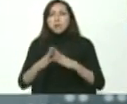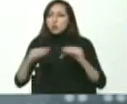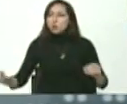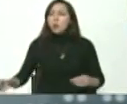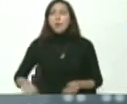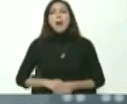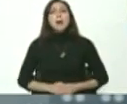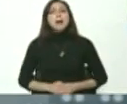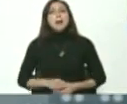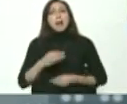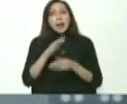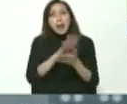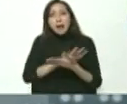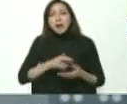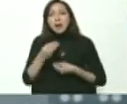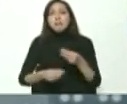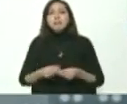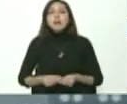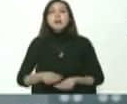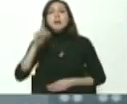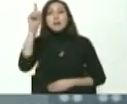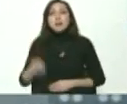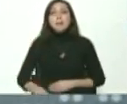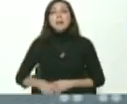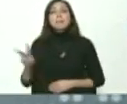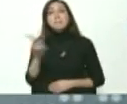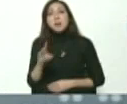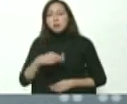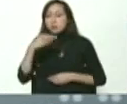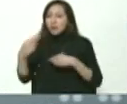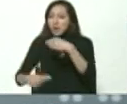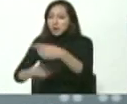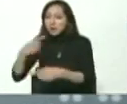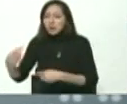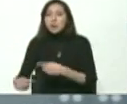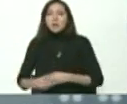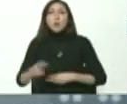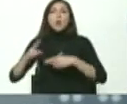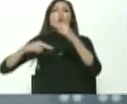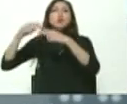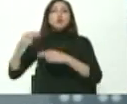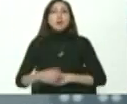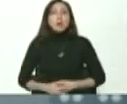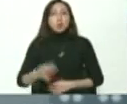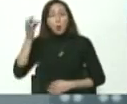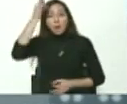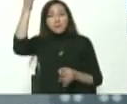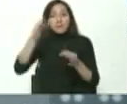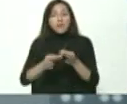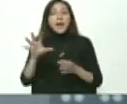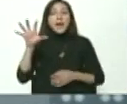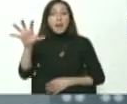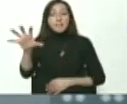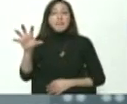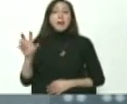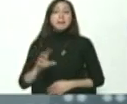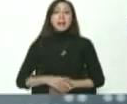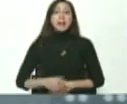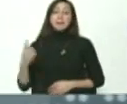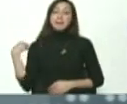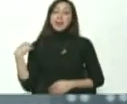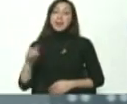científica. Venezuela tiene que irse construyendo todos los días. Tenemos que tener fe en nuestra patria,